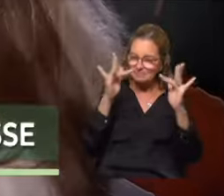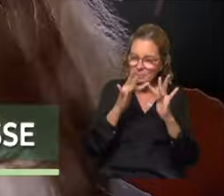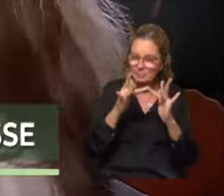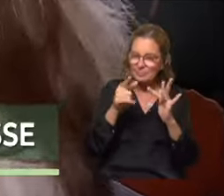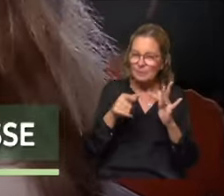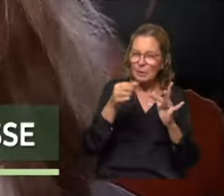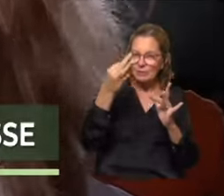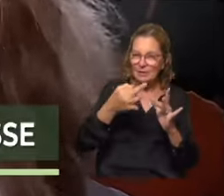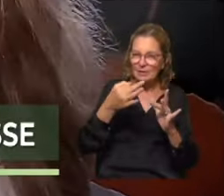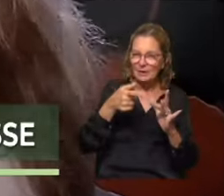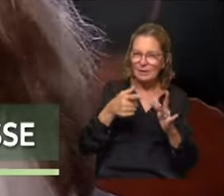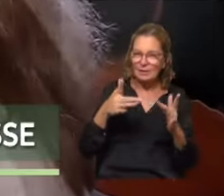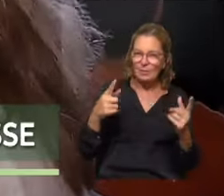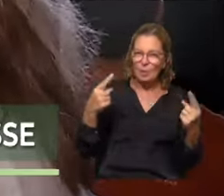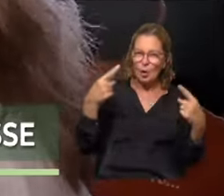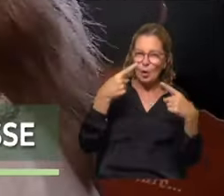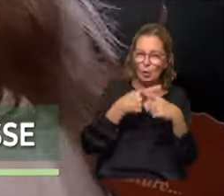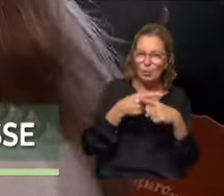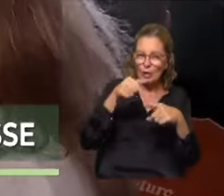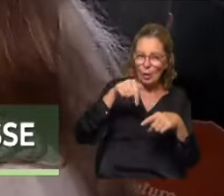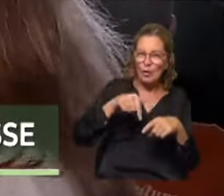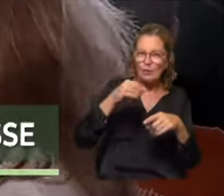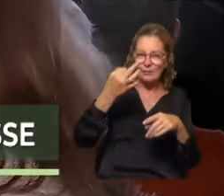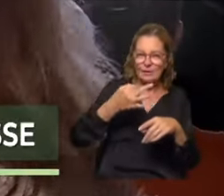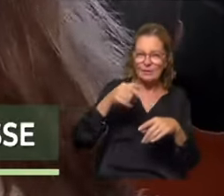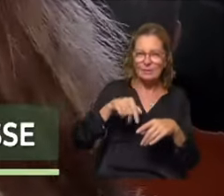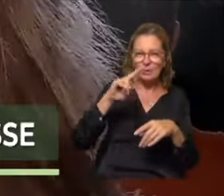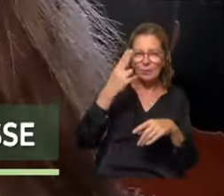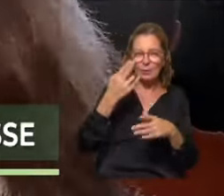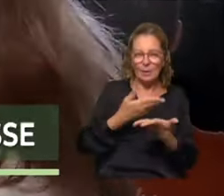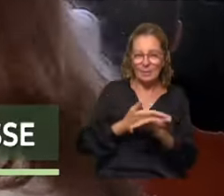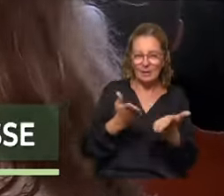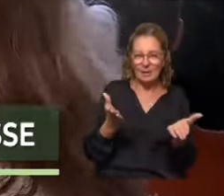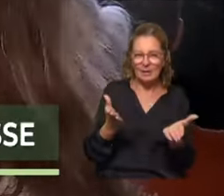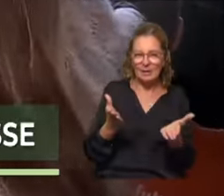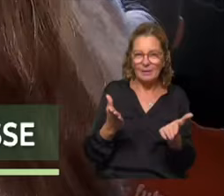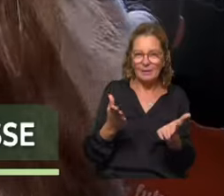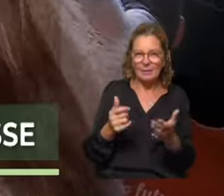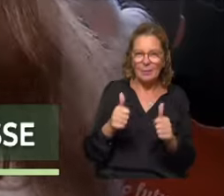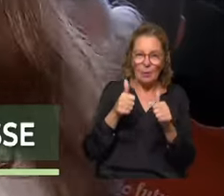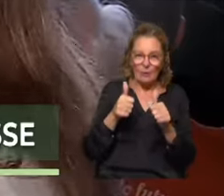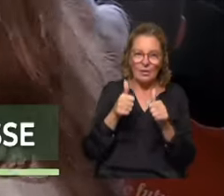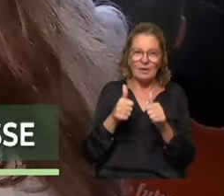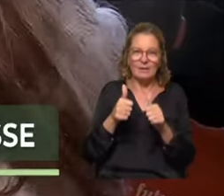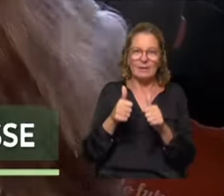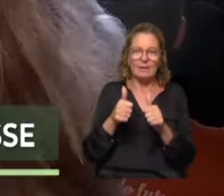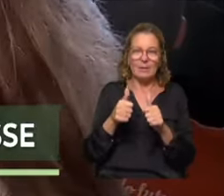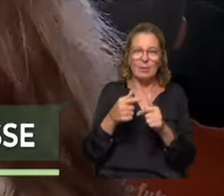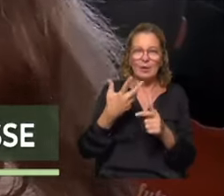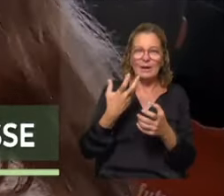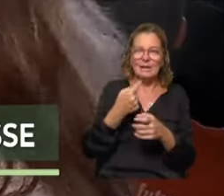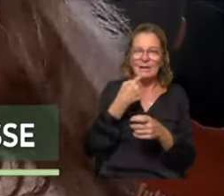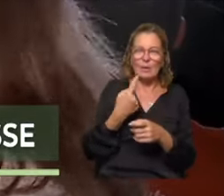estamos realmente en ese cruce de caminos hoy. Y me parece que Uruguay está para dar ese paso y nos vendría muy bien. Porque la simbología